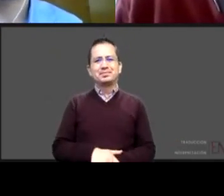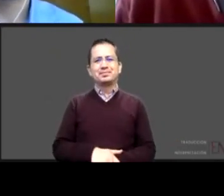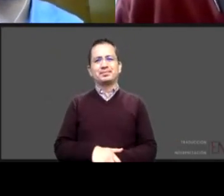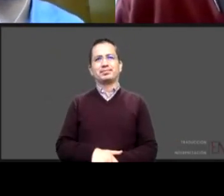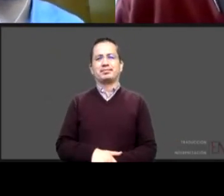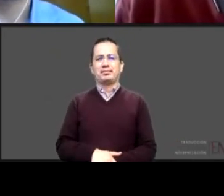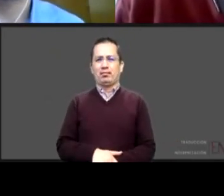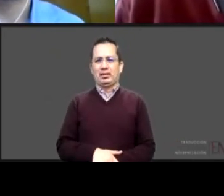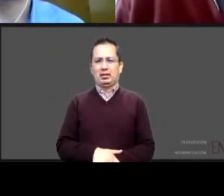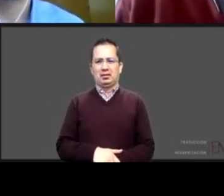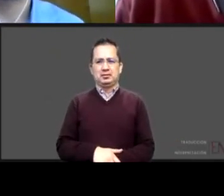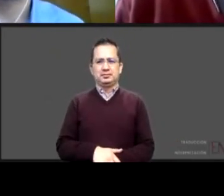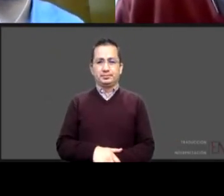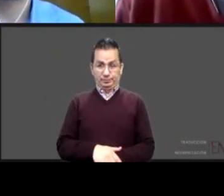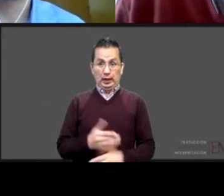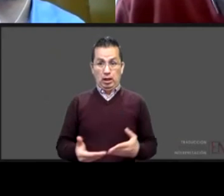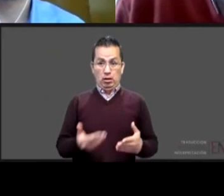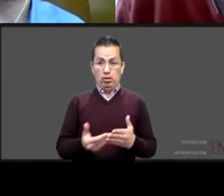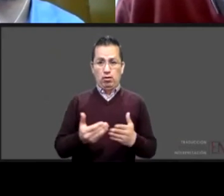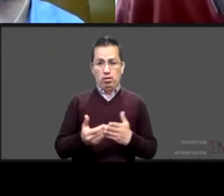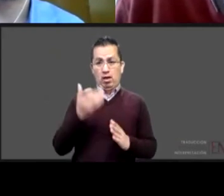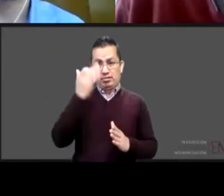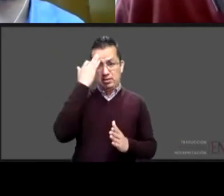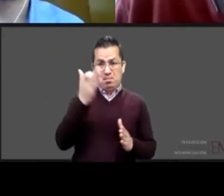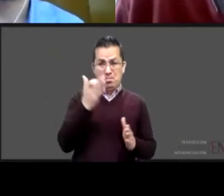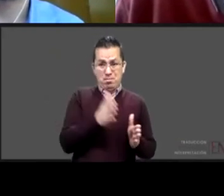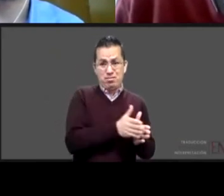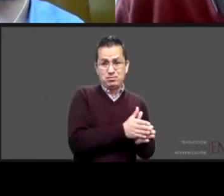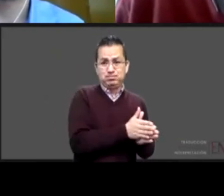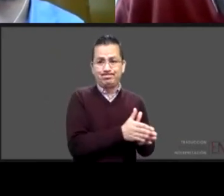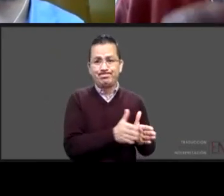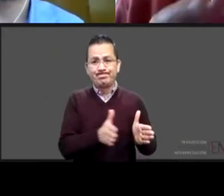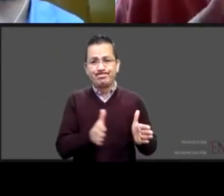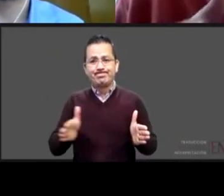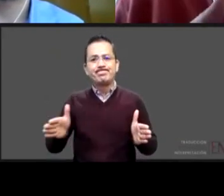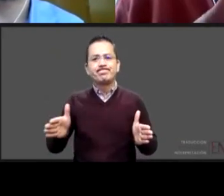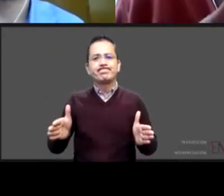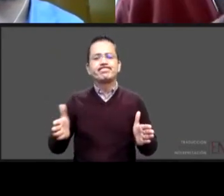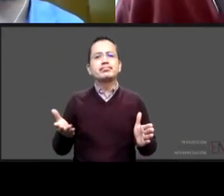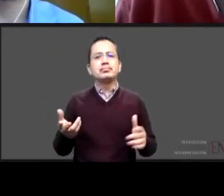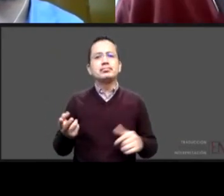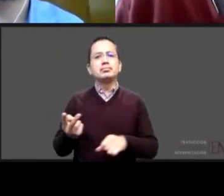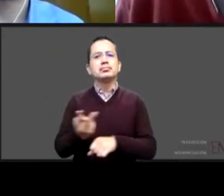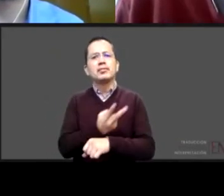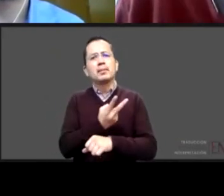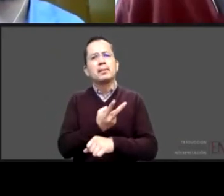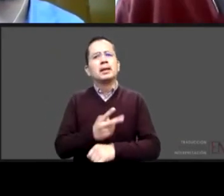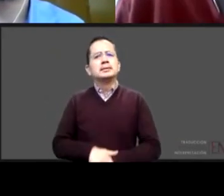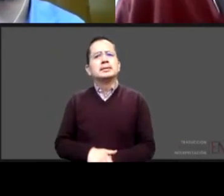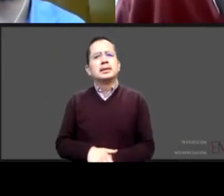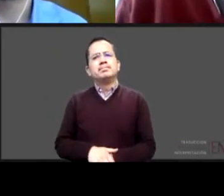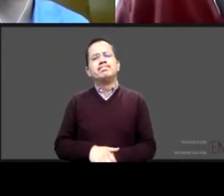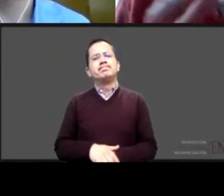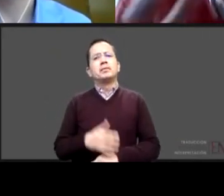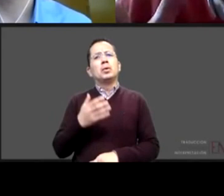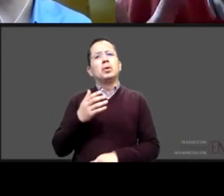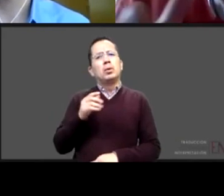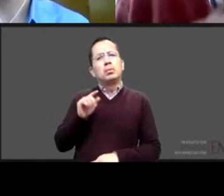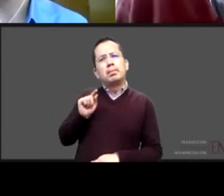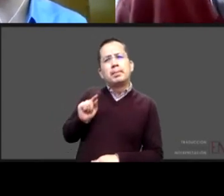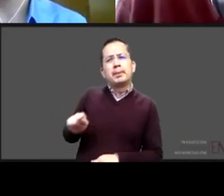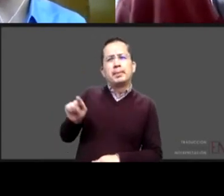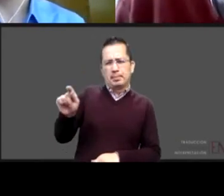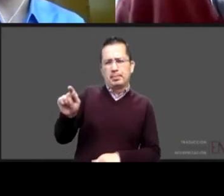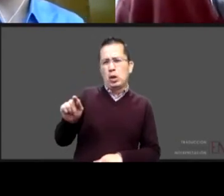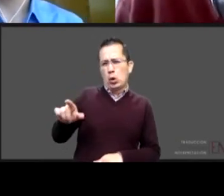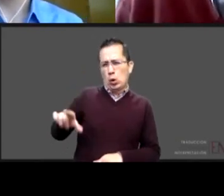también estamos presenciando una mayor preocupación de muchos de los estados de la región,